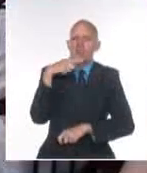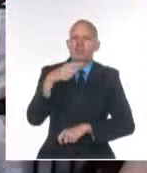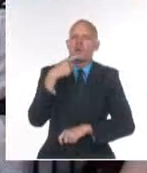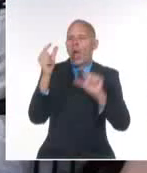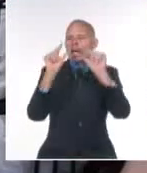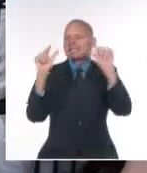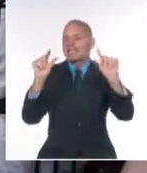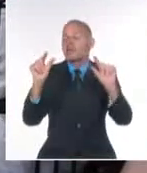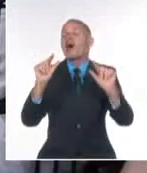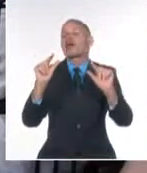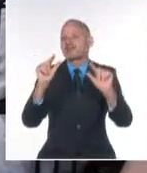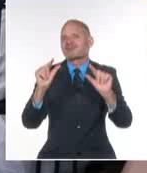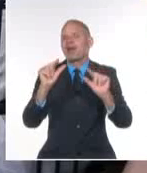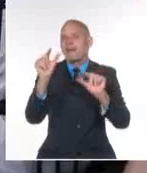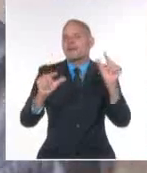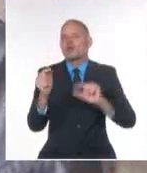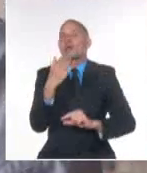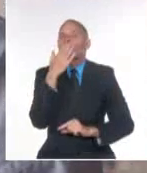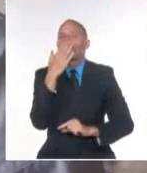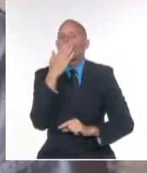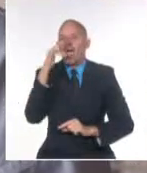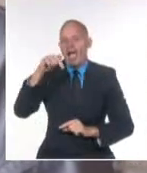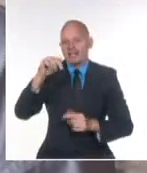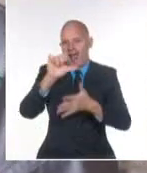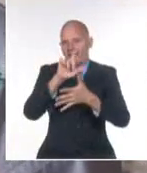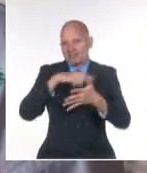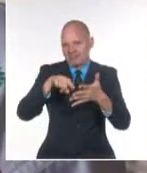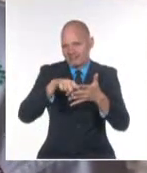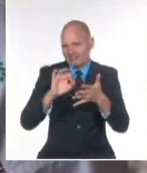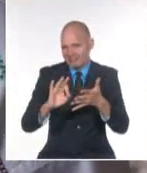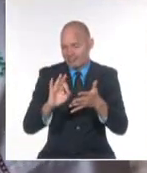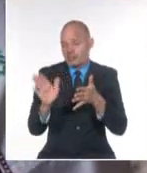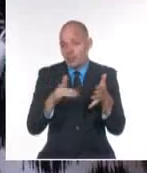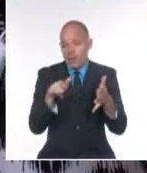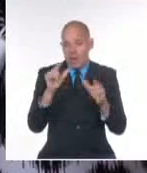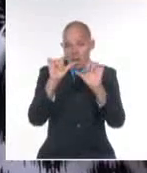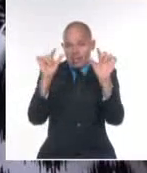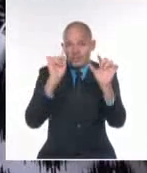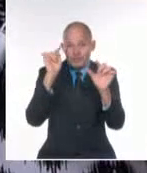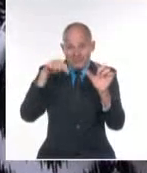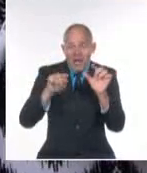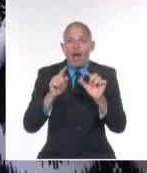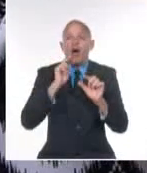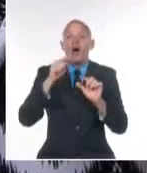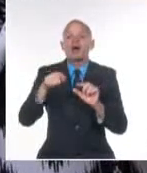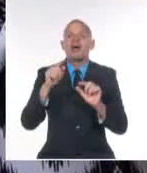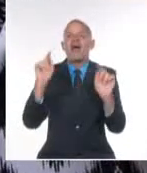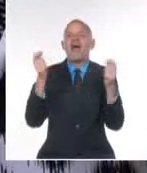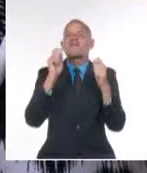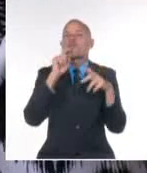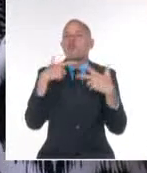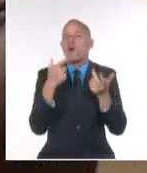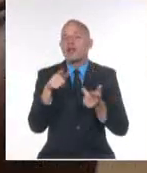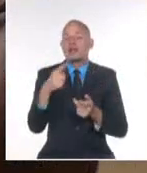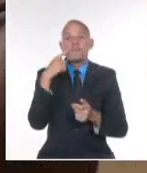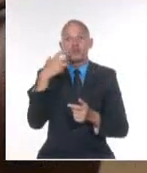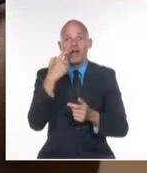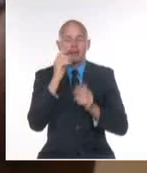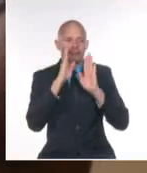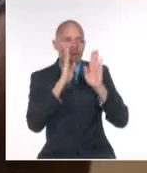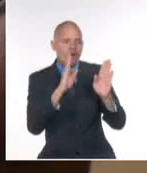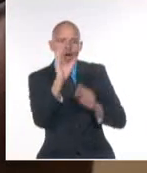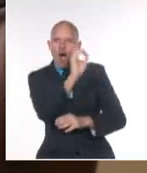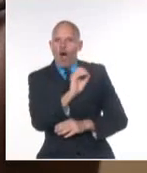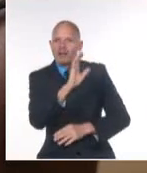temática aborigen. La iniciativa forma parte además de la mirada del evento en su edición 18 de Filmar el Oriente Cubano. En